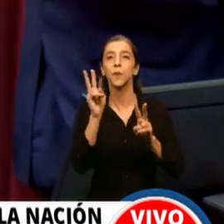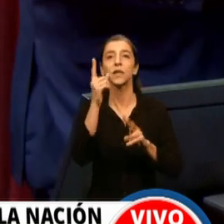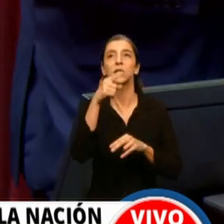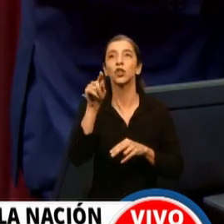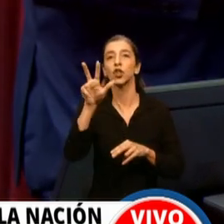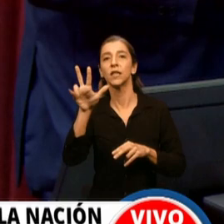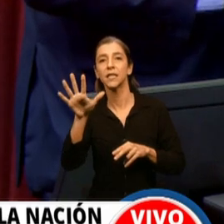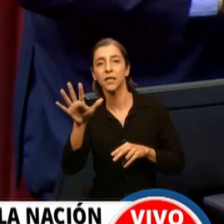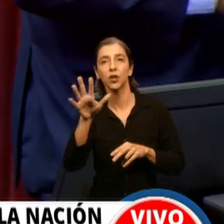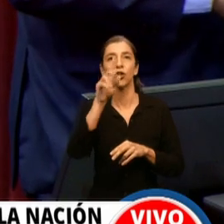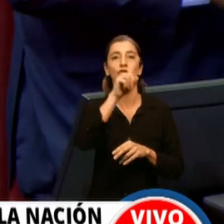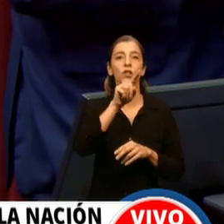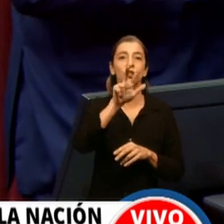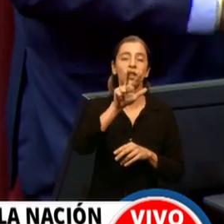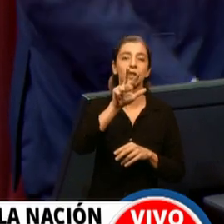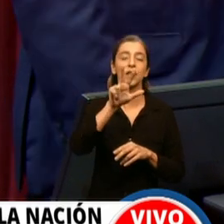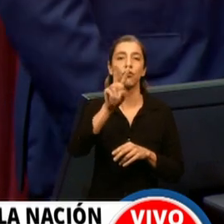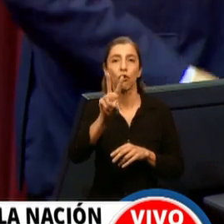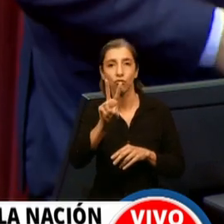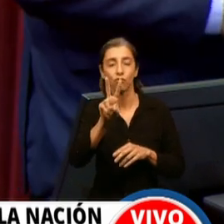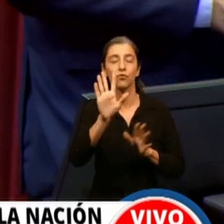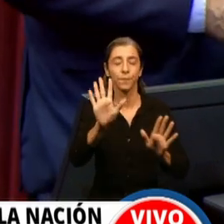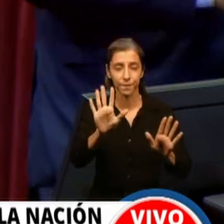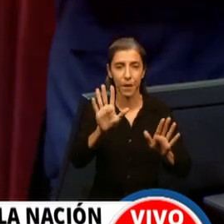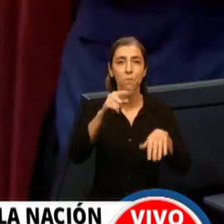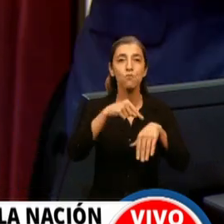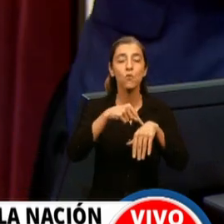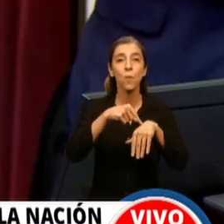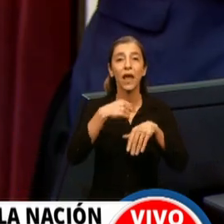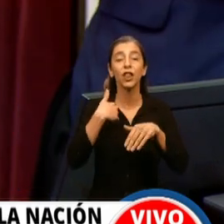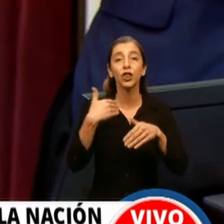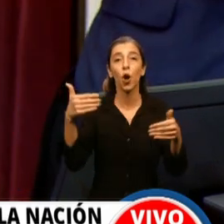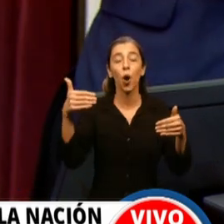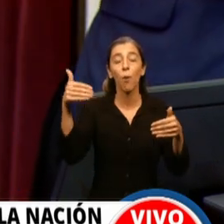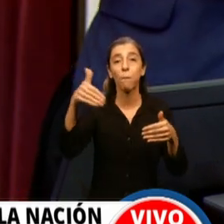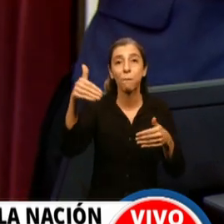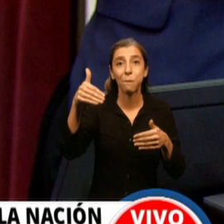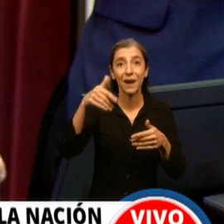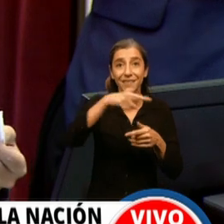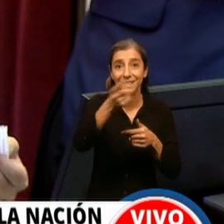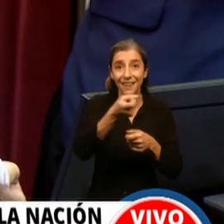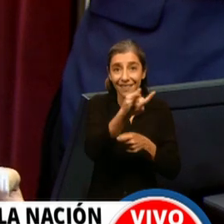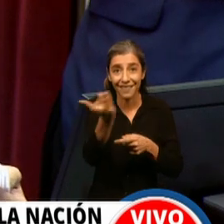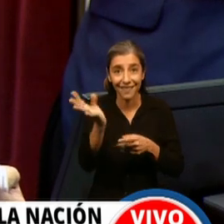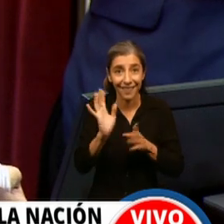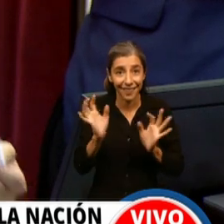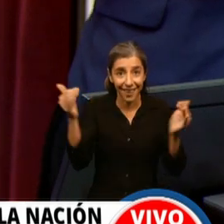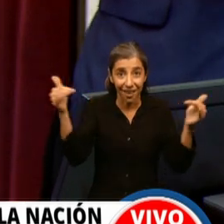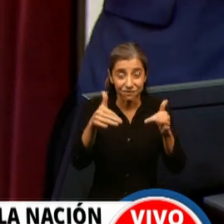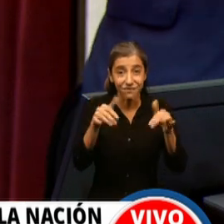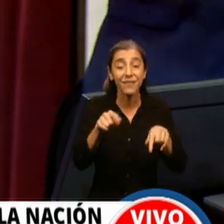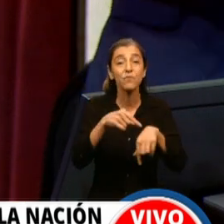la consideración de los presentes es el momento de el voto válido de manera tal